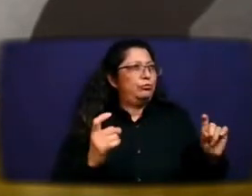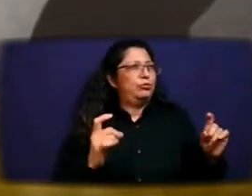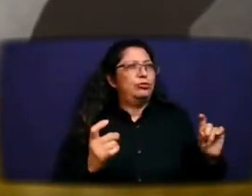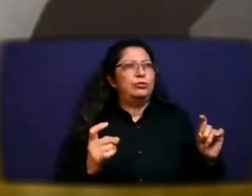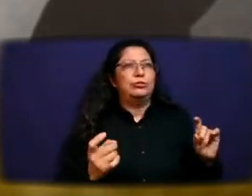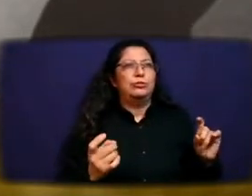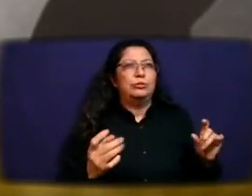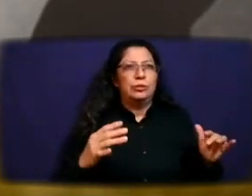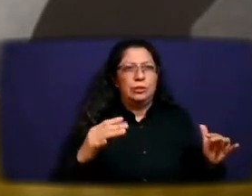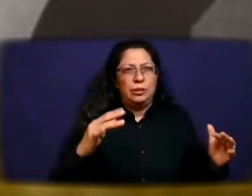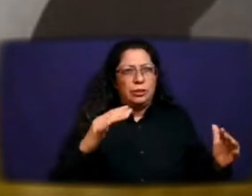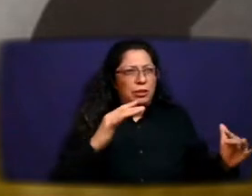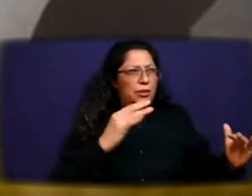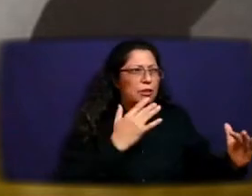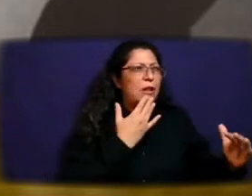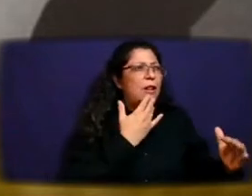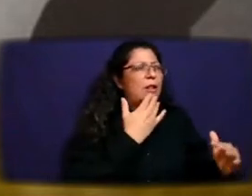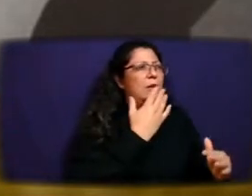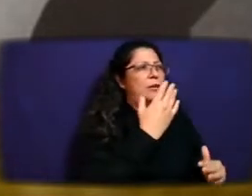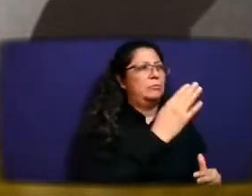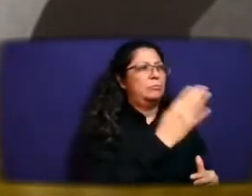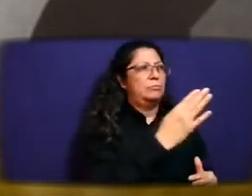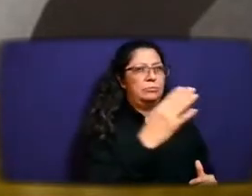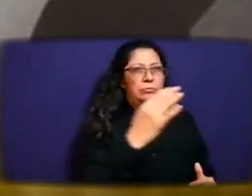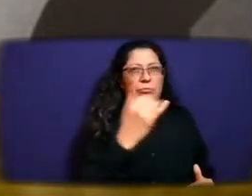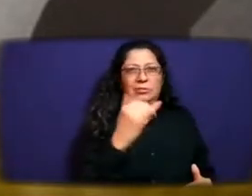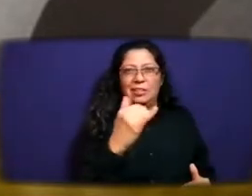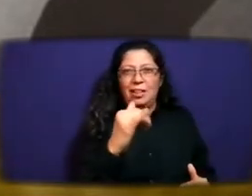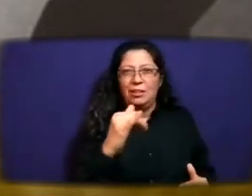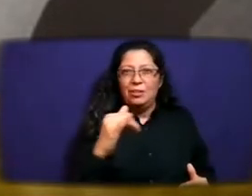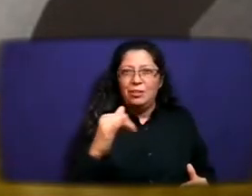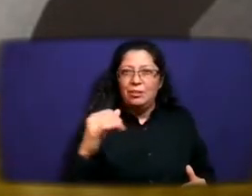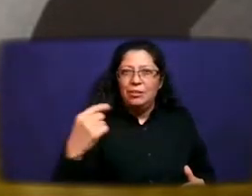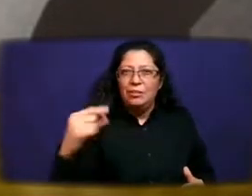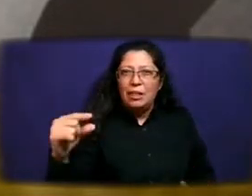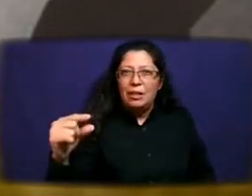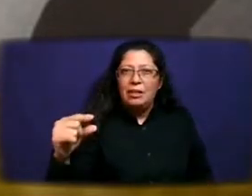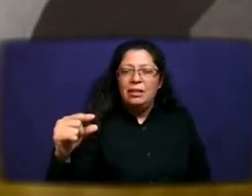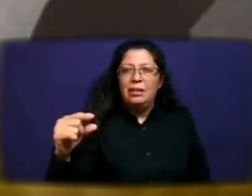azul, amarillo, verde.